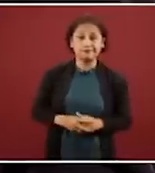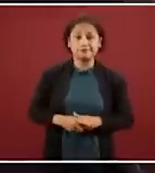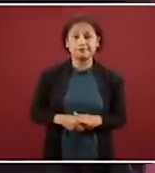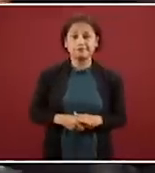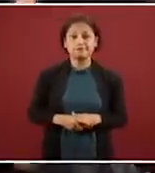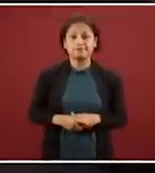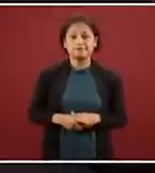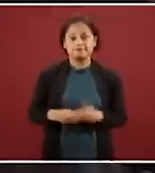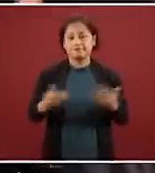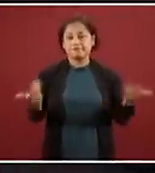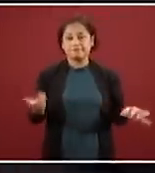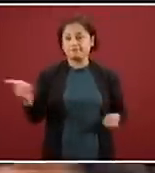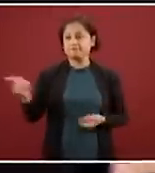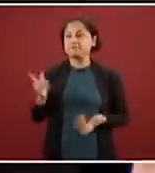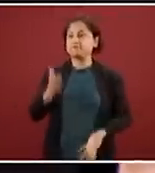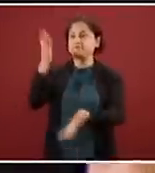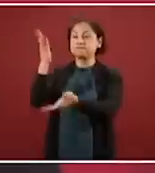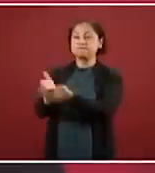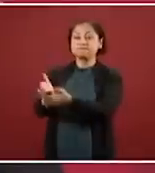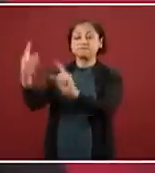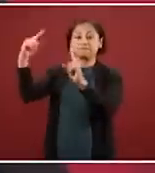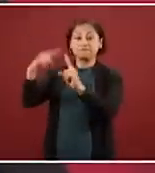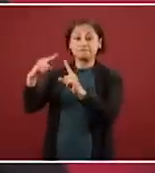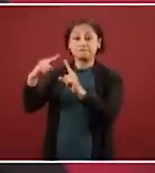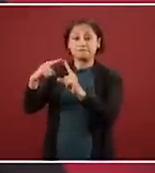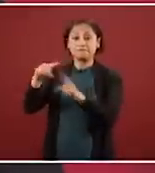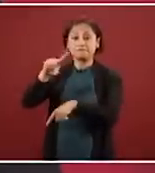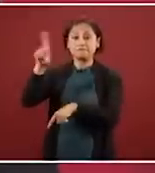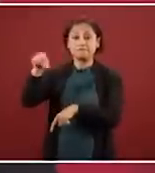Sí, van a misa y olvidan los mandamientos.